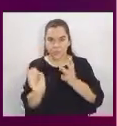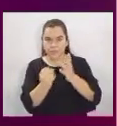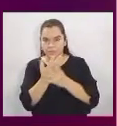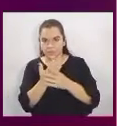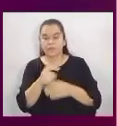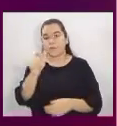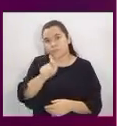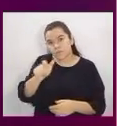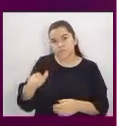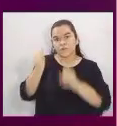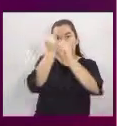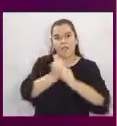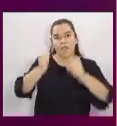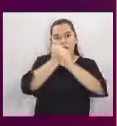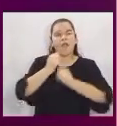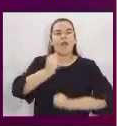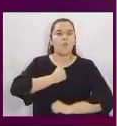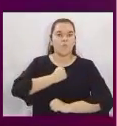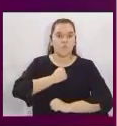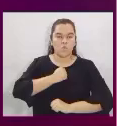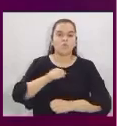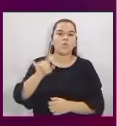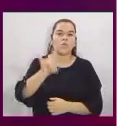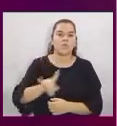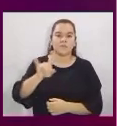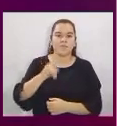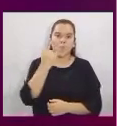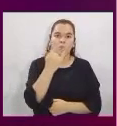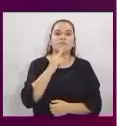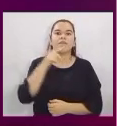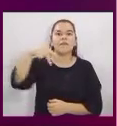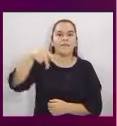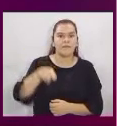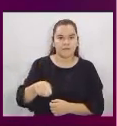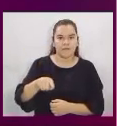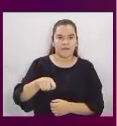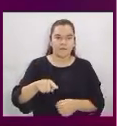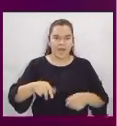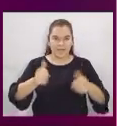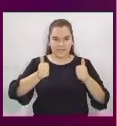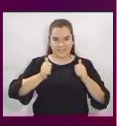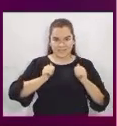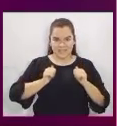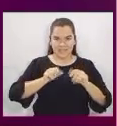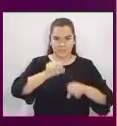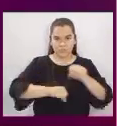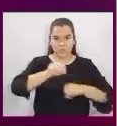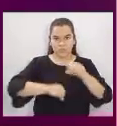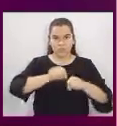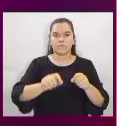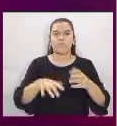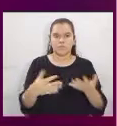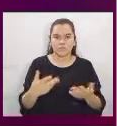movida por una bicicleta. Este proyecto lo estamos llevando a cabo con estudiantes de ingeniería de la UTN,